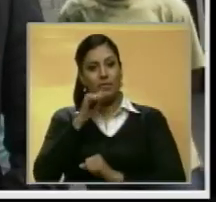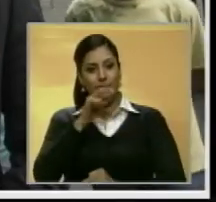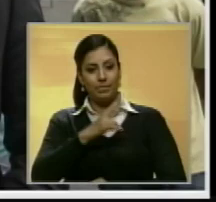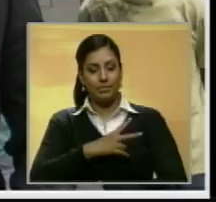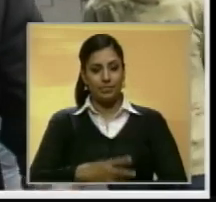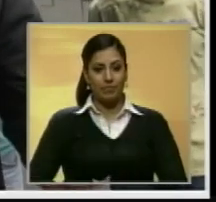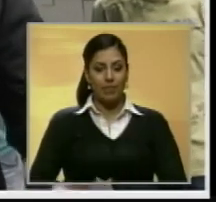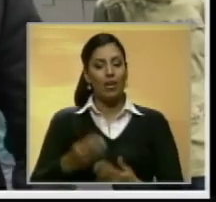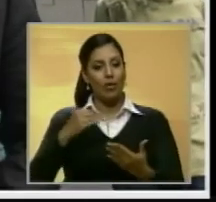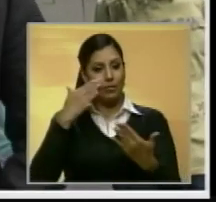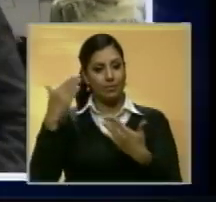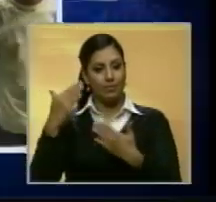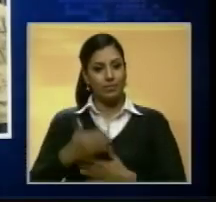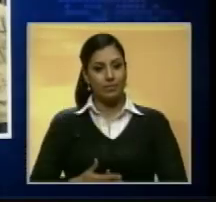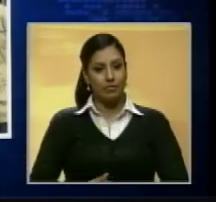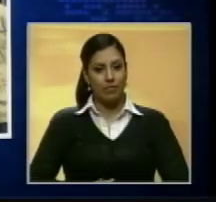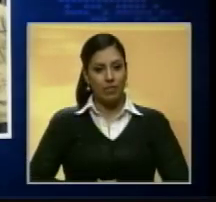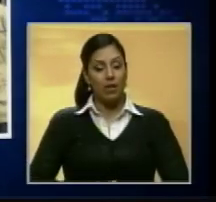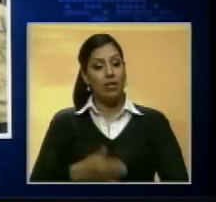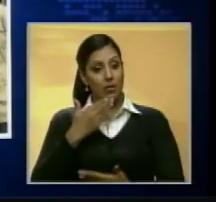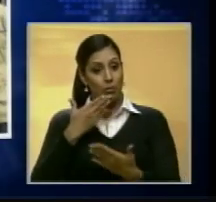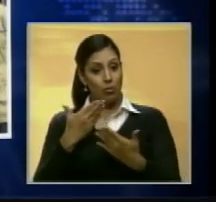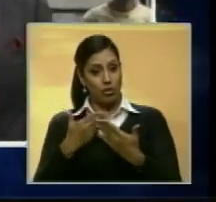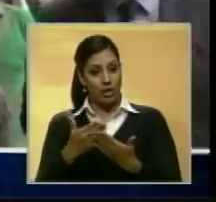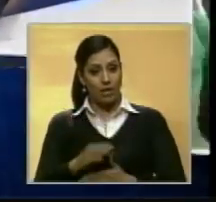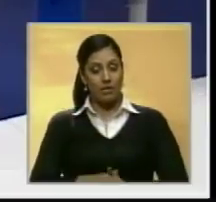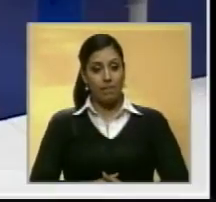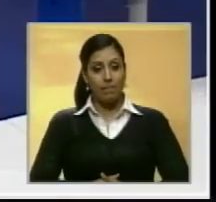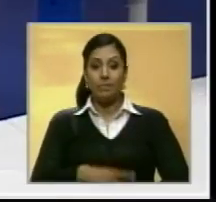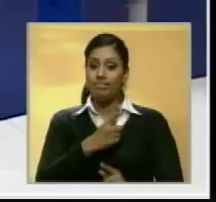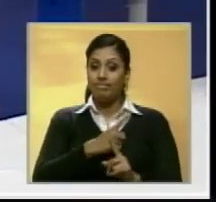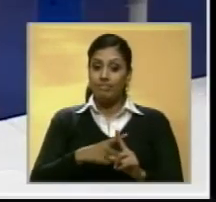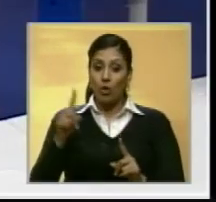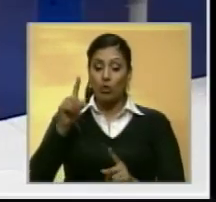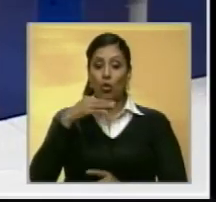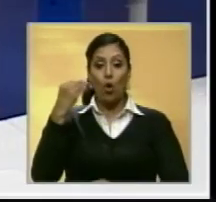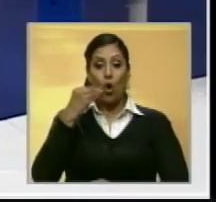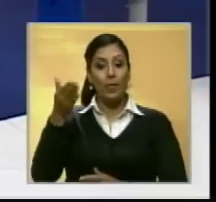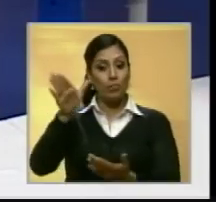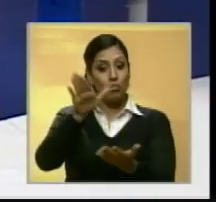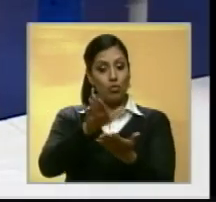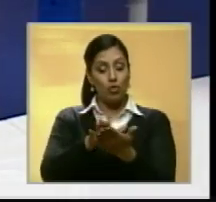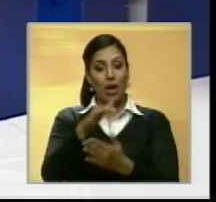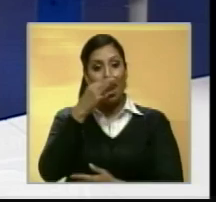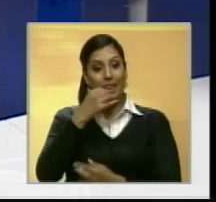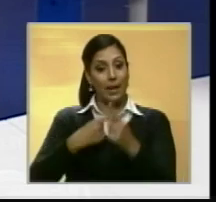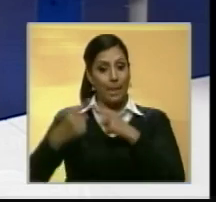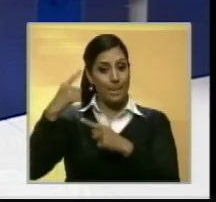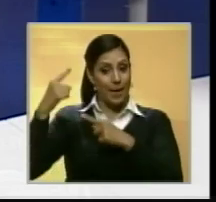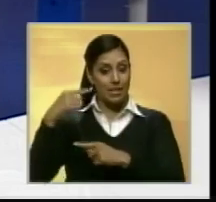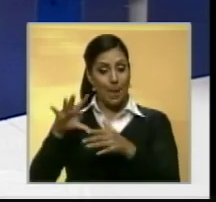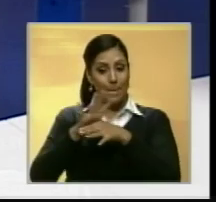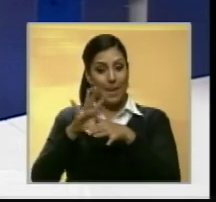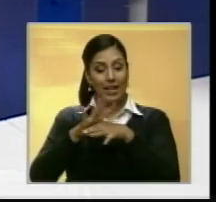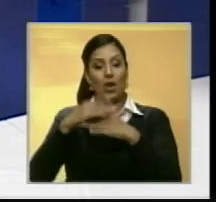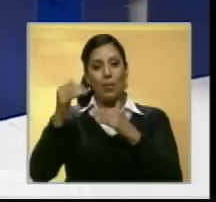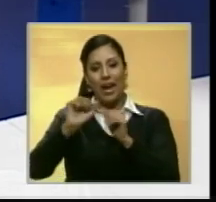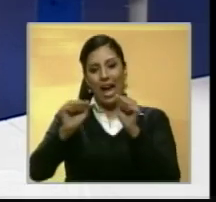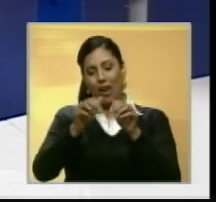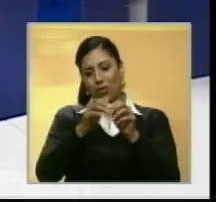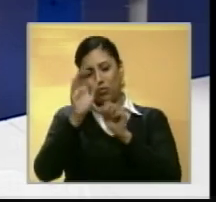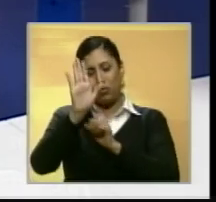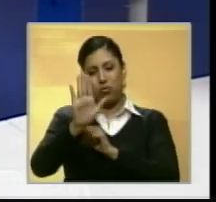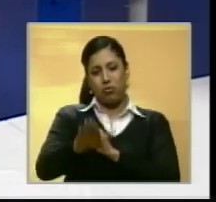emisión estelar. Regresamos con ustedes. Muchísimas gracias, Euclides. Y una joven falleció la tarde del pasado martes al volcar el vehículo